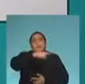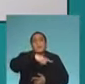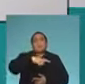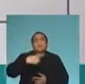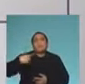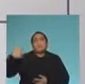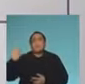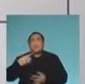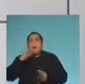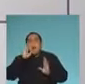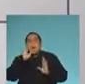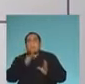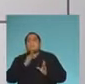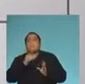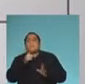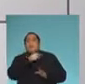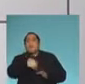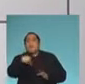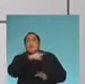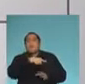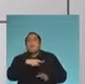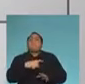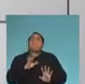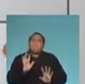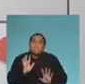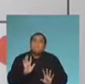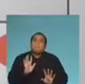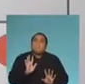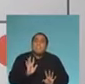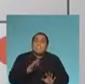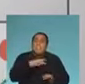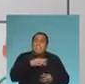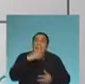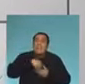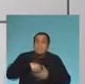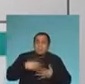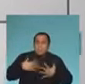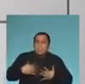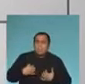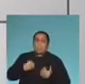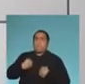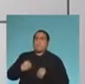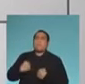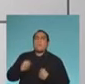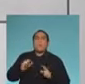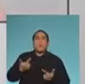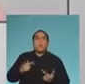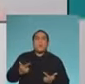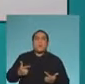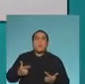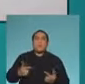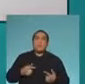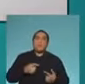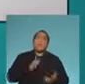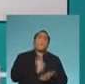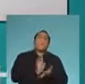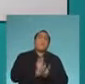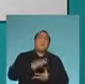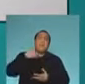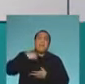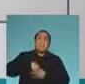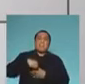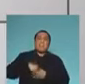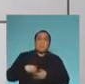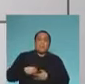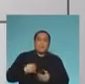prestar atención de que ahí existe un sistema inmune que está deprimido, ¿no? Entonces Un vemos a los ejército que chicos, está debilitado, digamos.